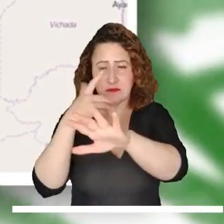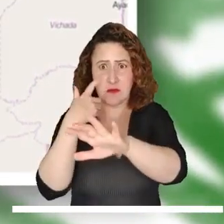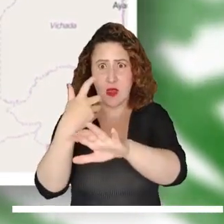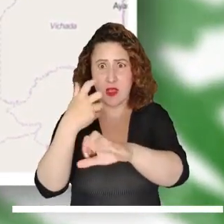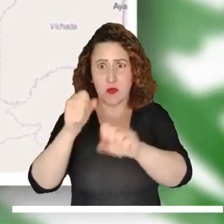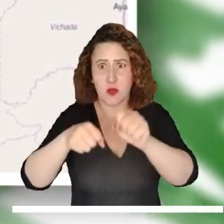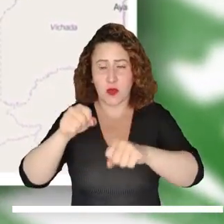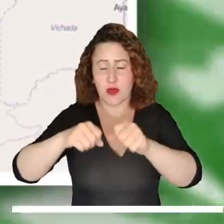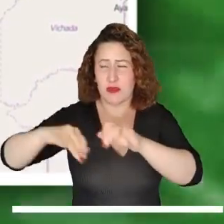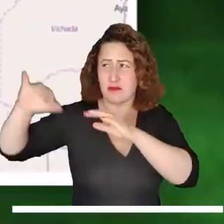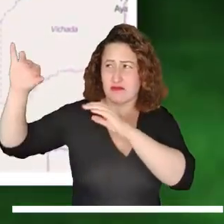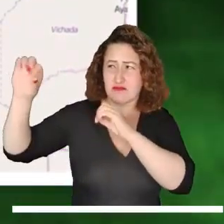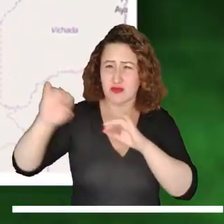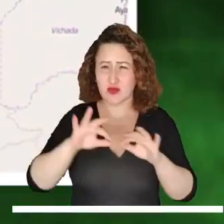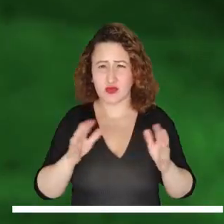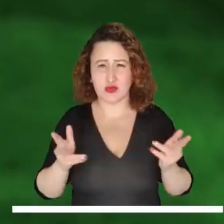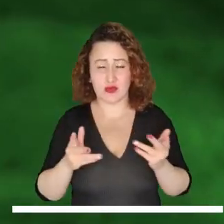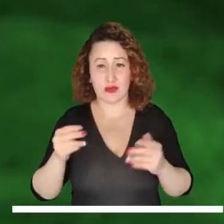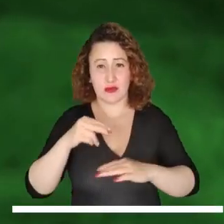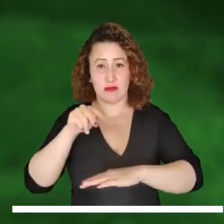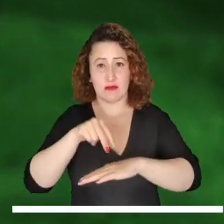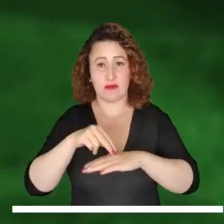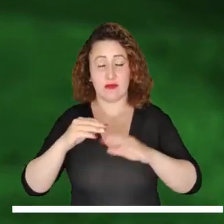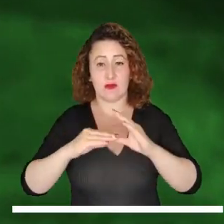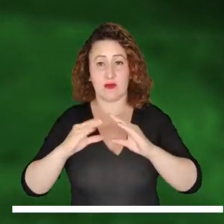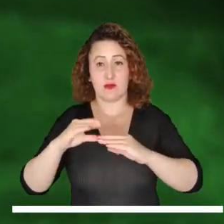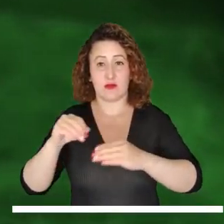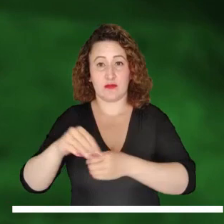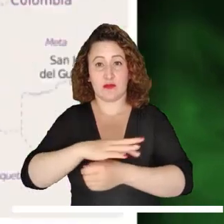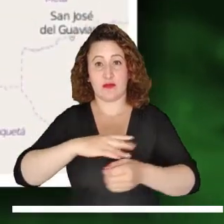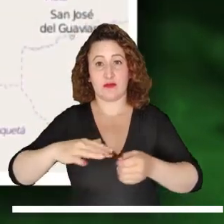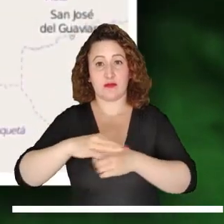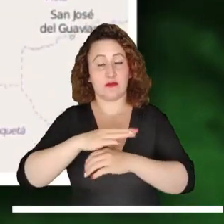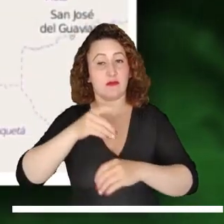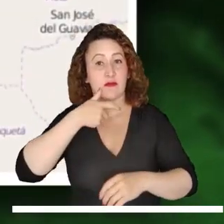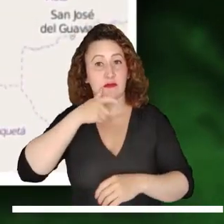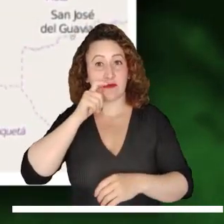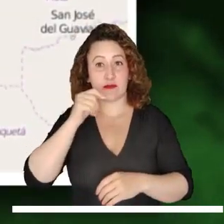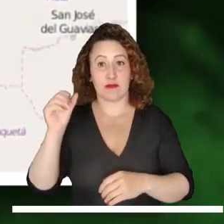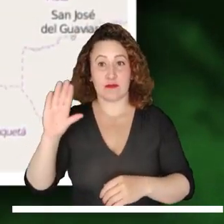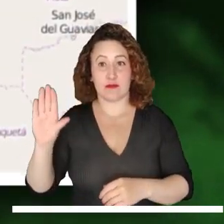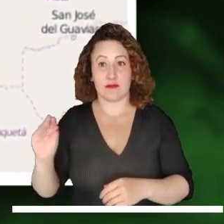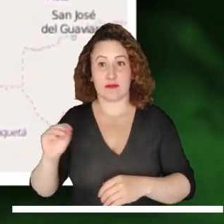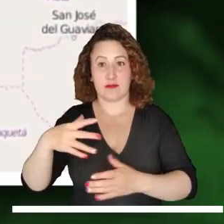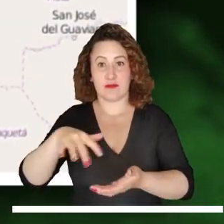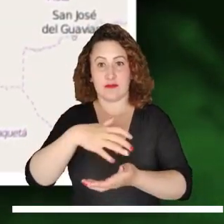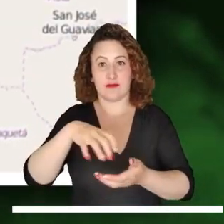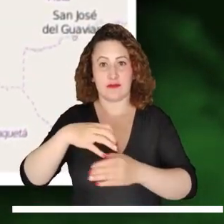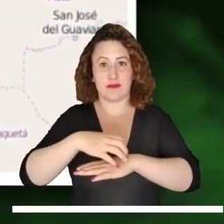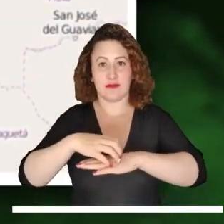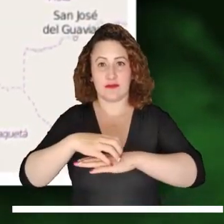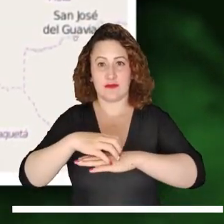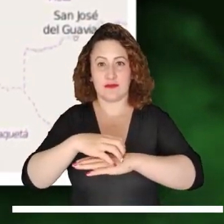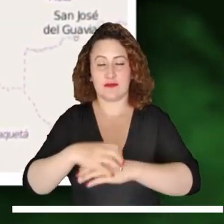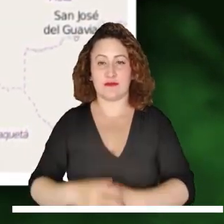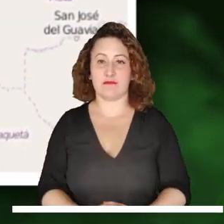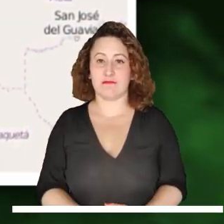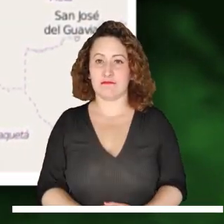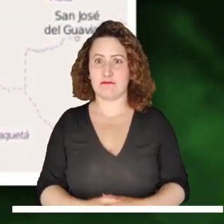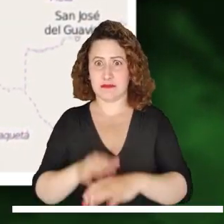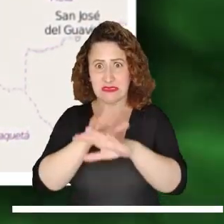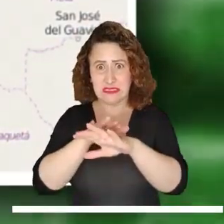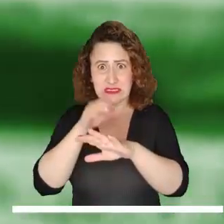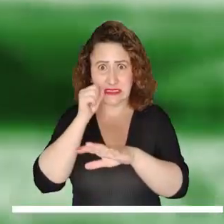norte de Santander. Máxima alerta por posibles deslizamientos en Nariño, Cauca, Cundinamarca, Caldas,